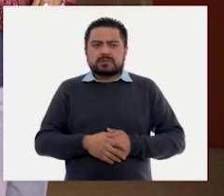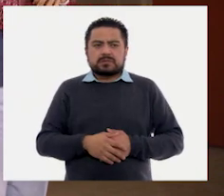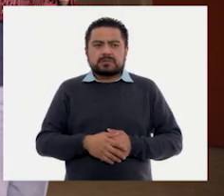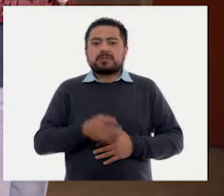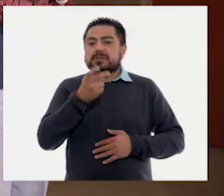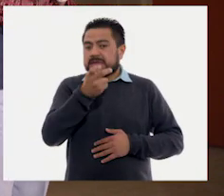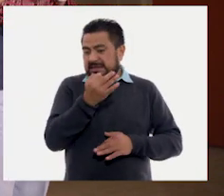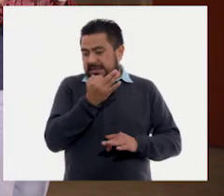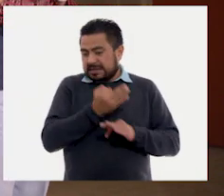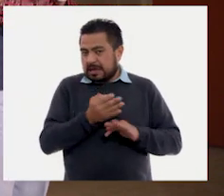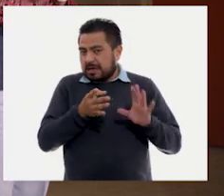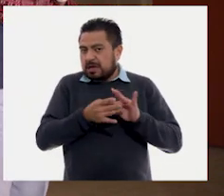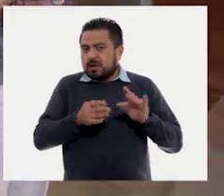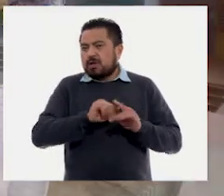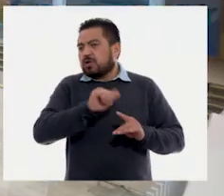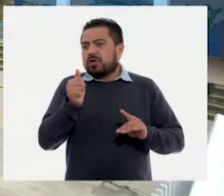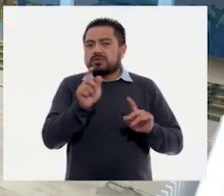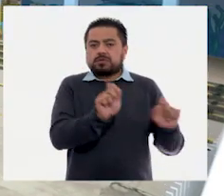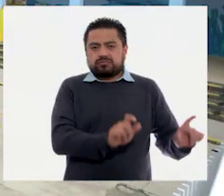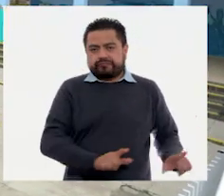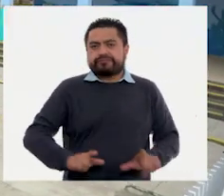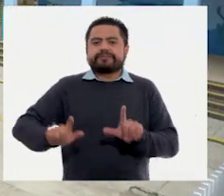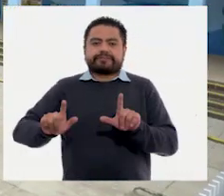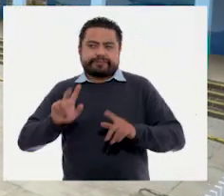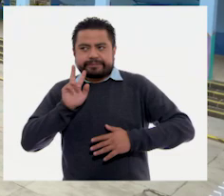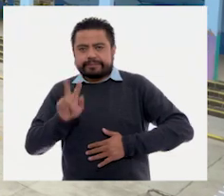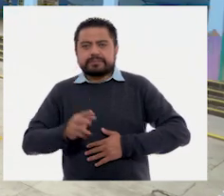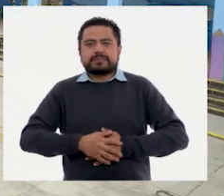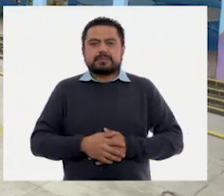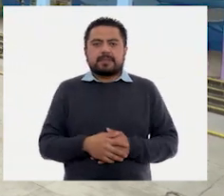eso vamos a hablar en otro espacio.